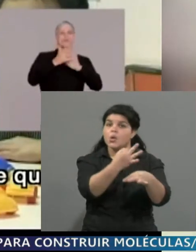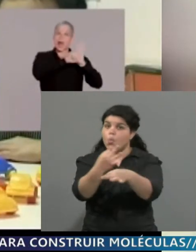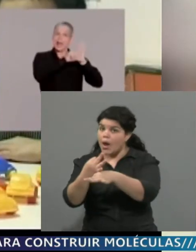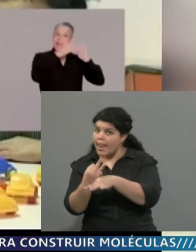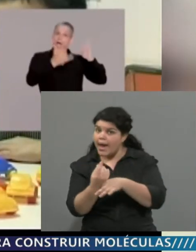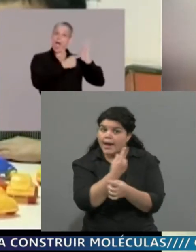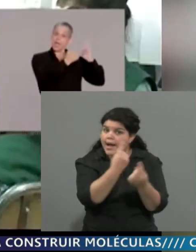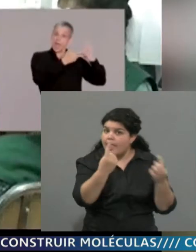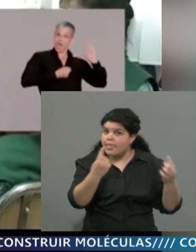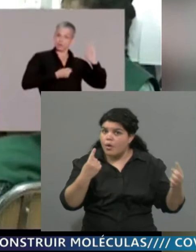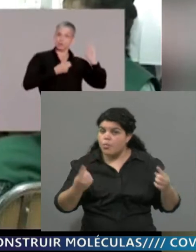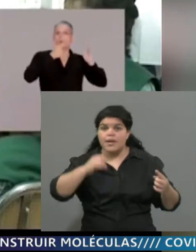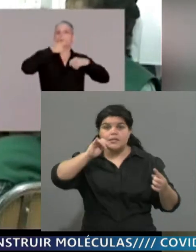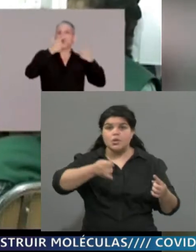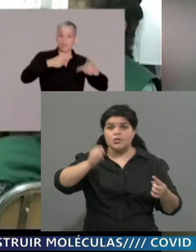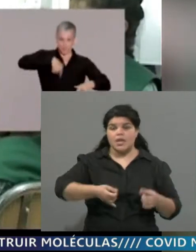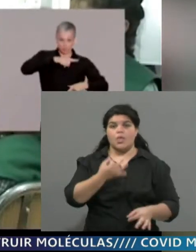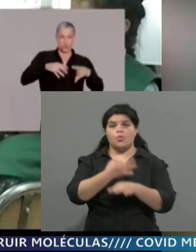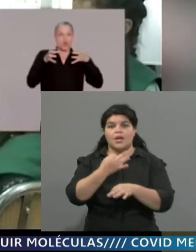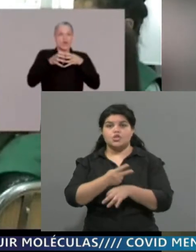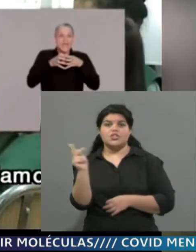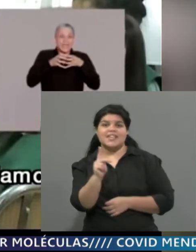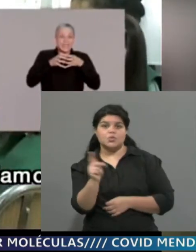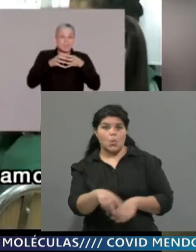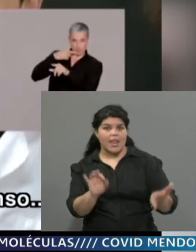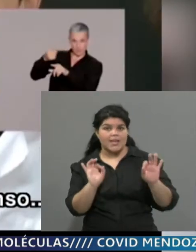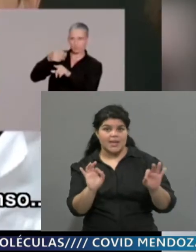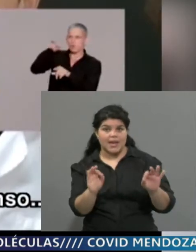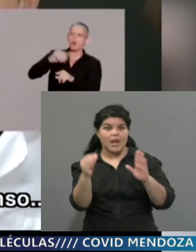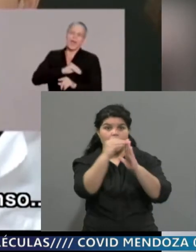para el cumplimiento del programa de educación sexual integral que está